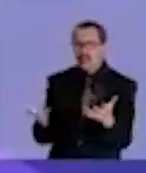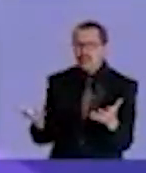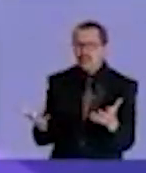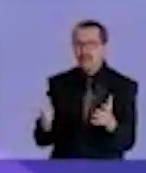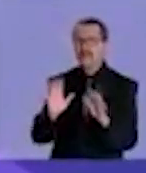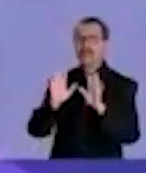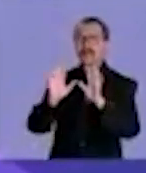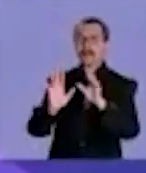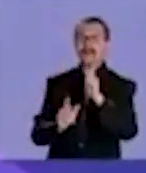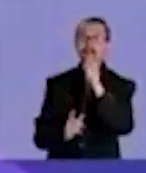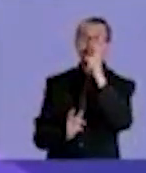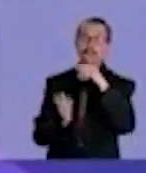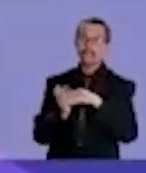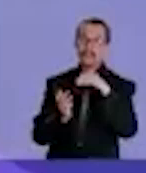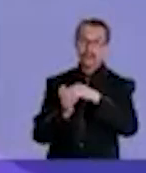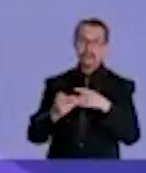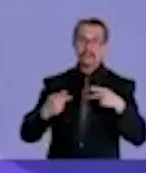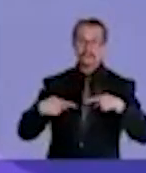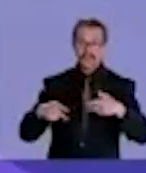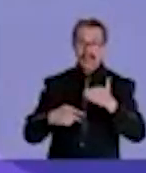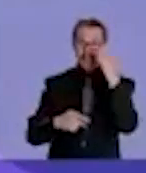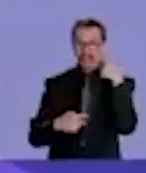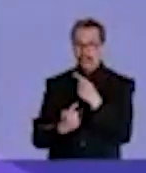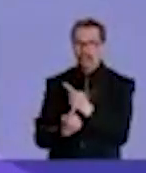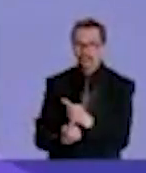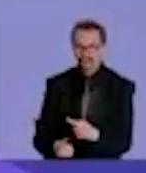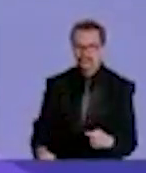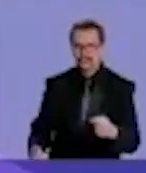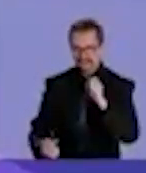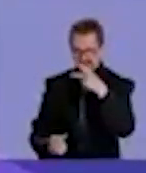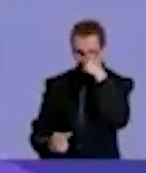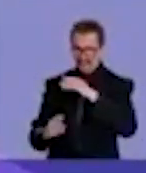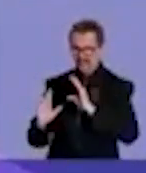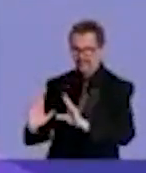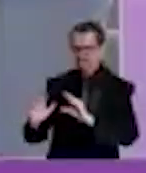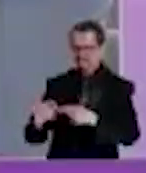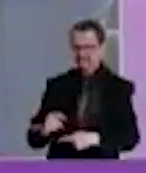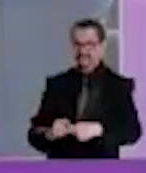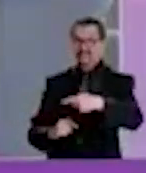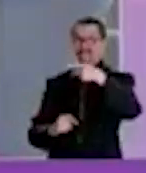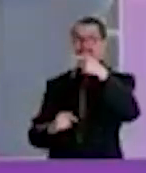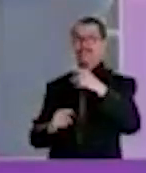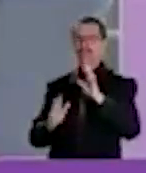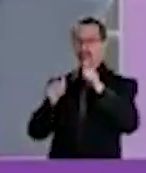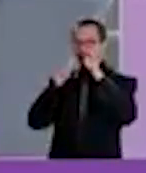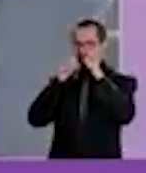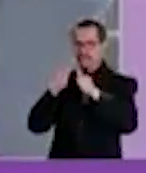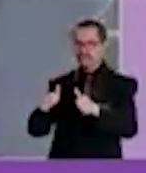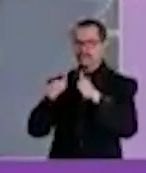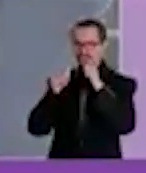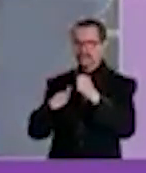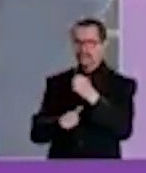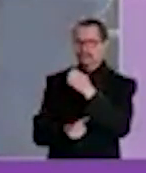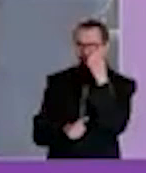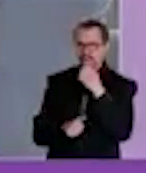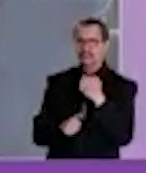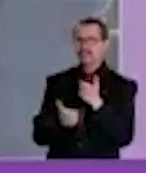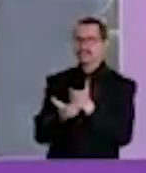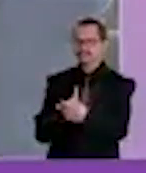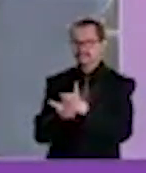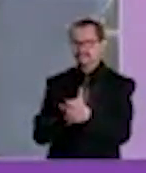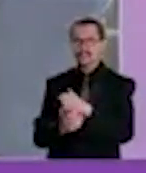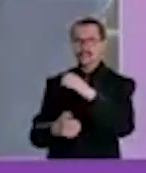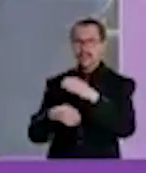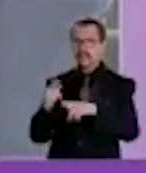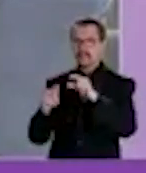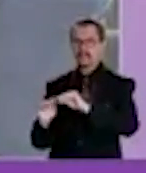que fueron educadas del méxico que tuvieron atención de salud en mexico que trabajaron en mexico y ahora trabajan en eeuu y no